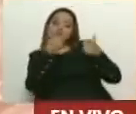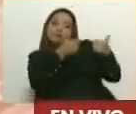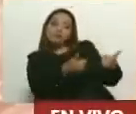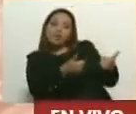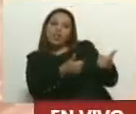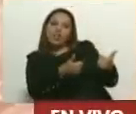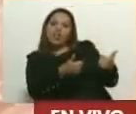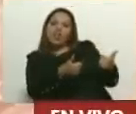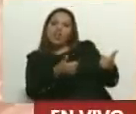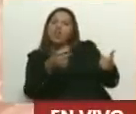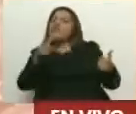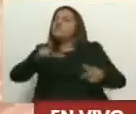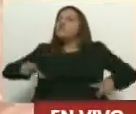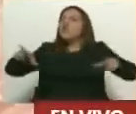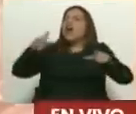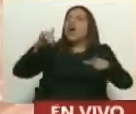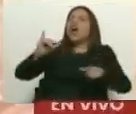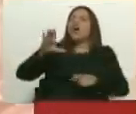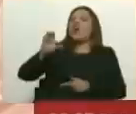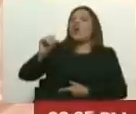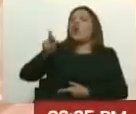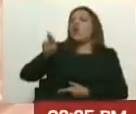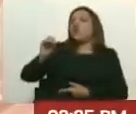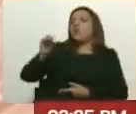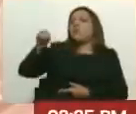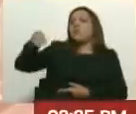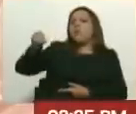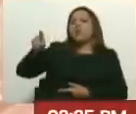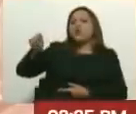¿Dónde está la Coromoto? ¿Quién pintó eso?